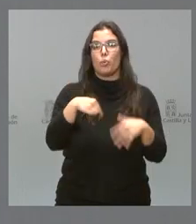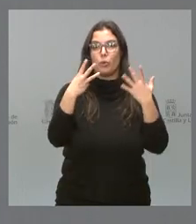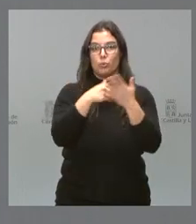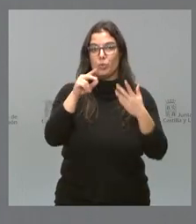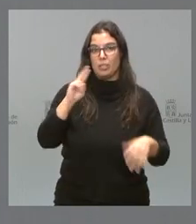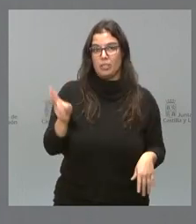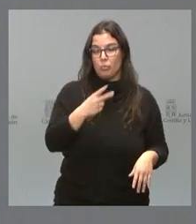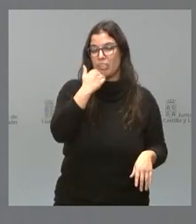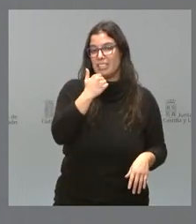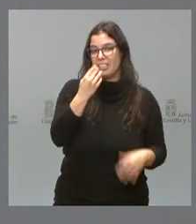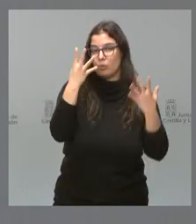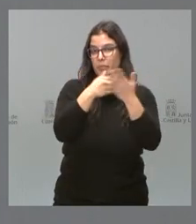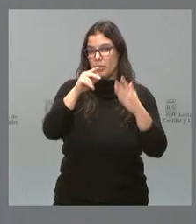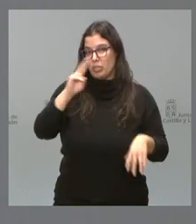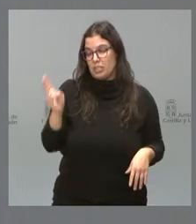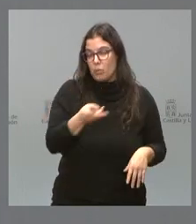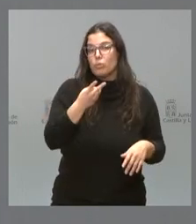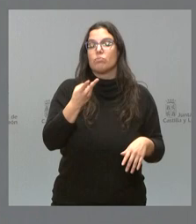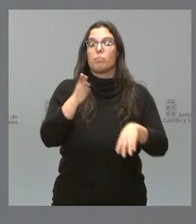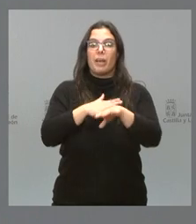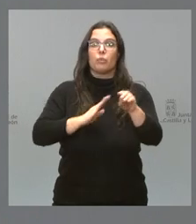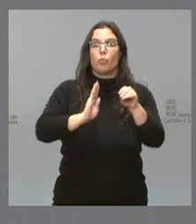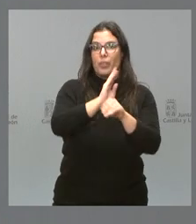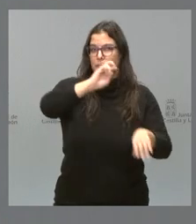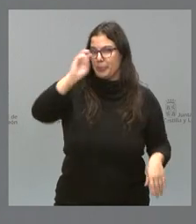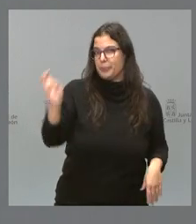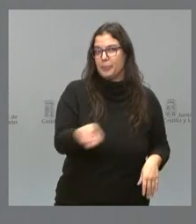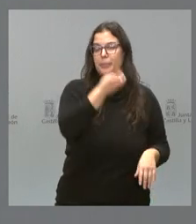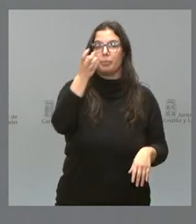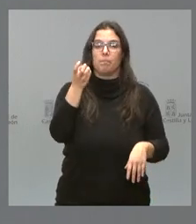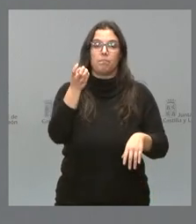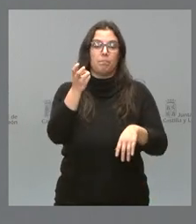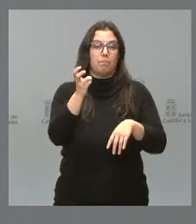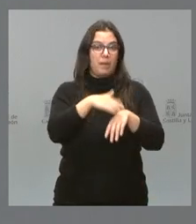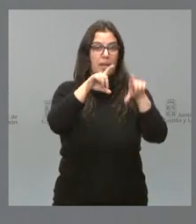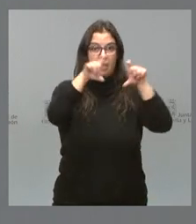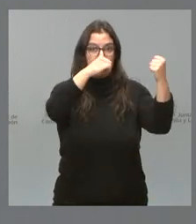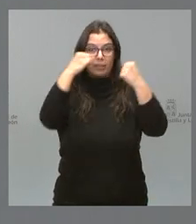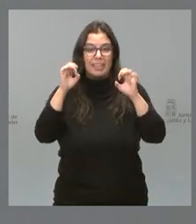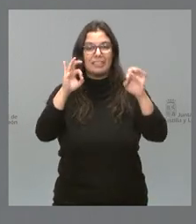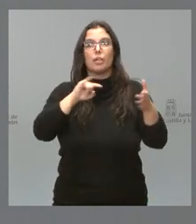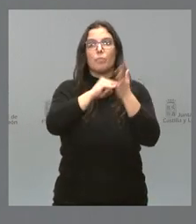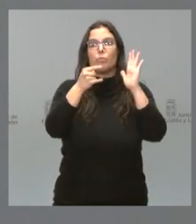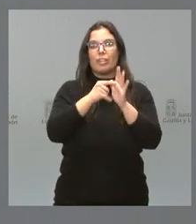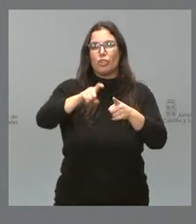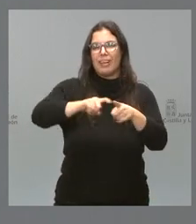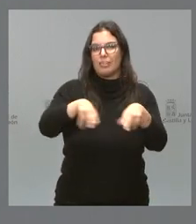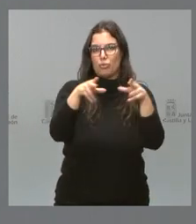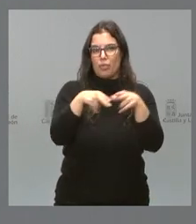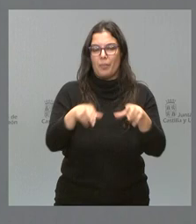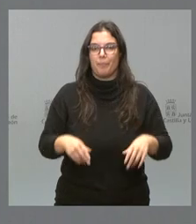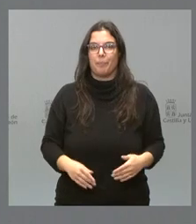millones de euros casi 9 millones de euros por tanto para subvenciones diversas a entidades para proyectos de carácter social